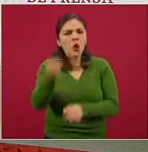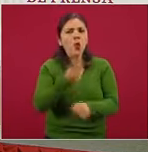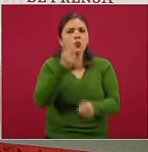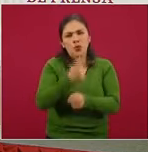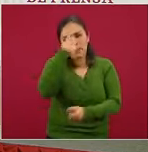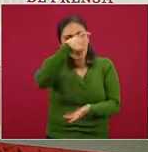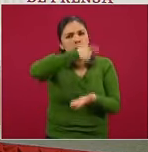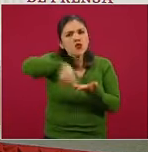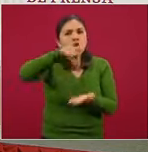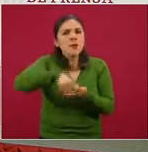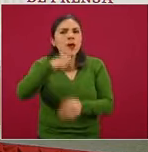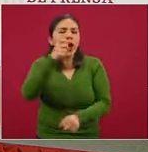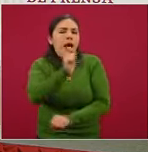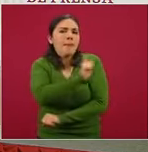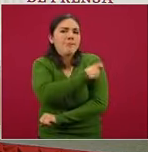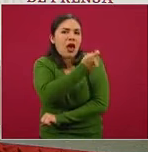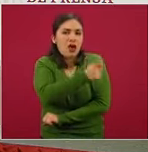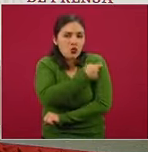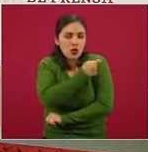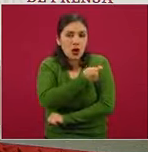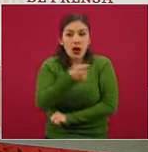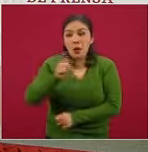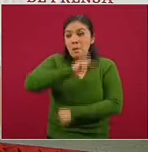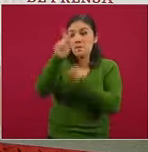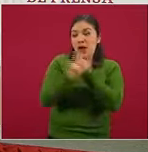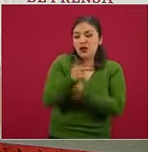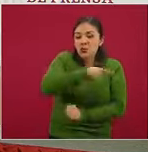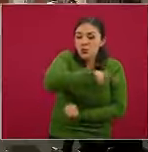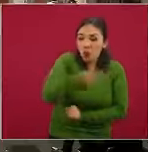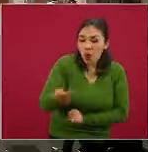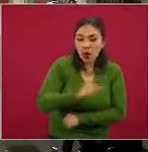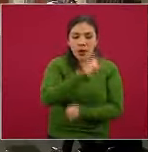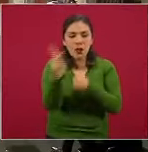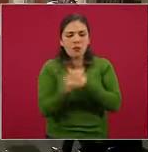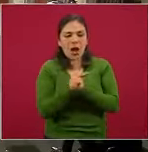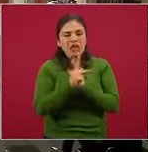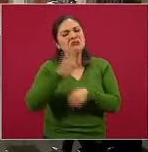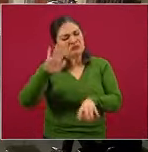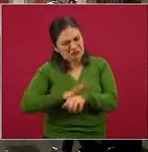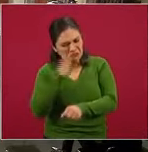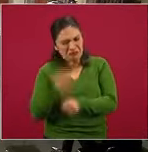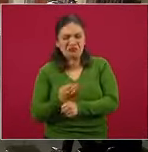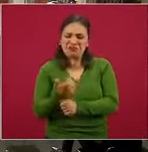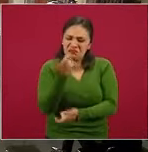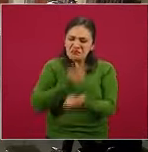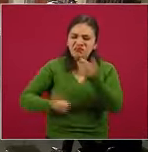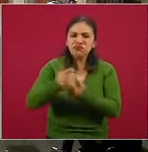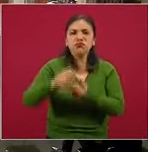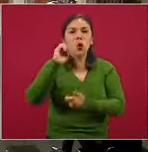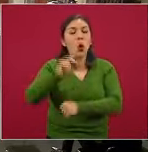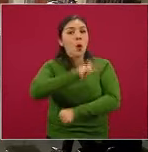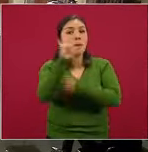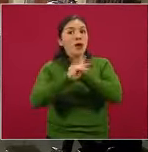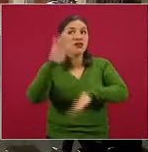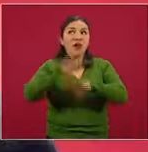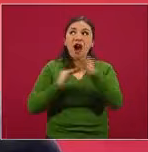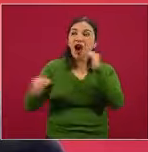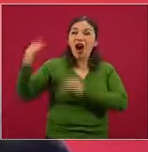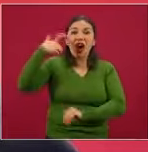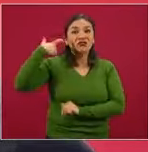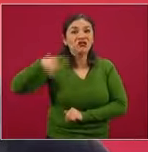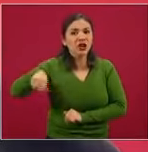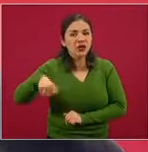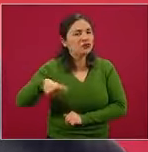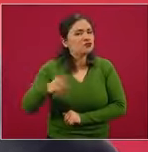de acceso a las vacunas, sean pobres, sean de renta media o sean países con altos